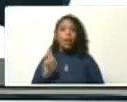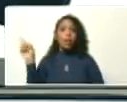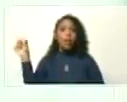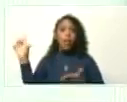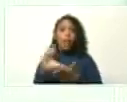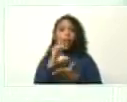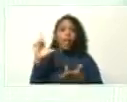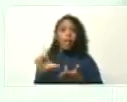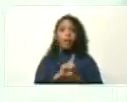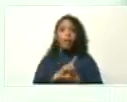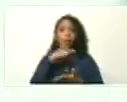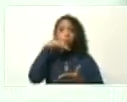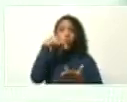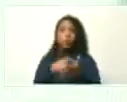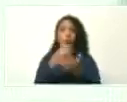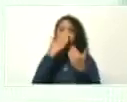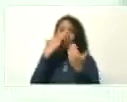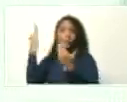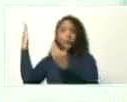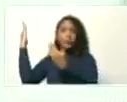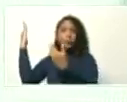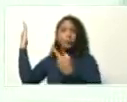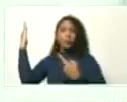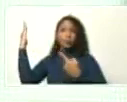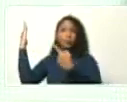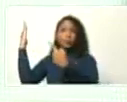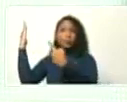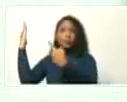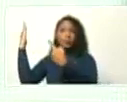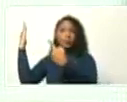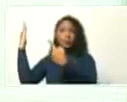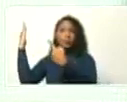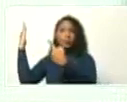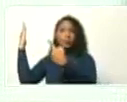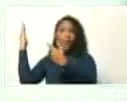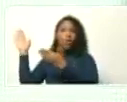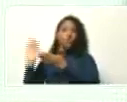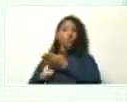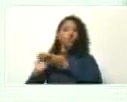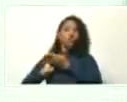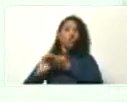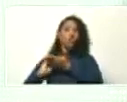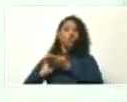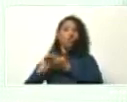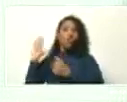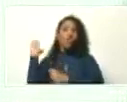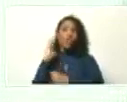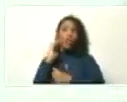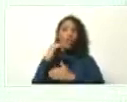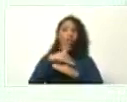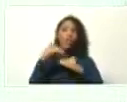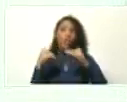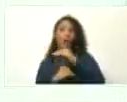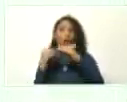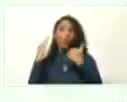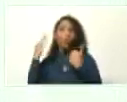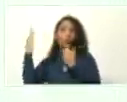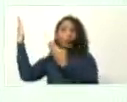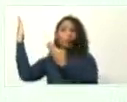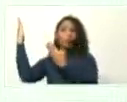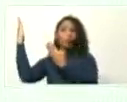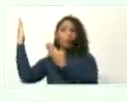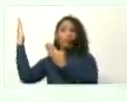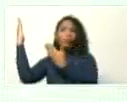llamado Manifiesto de los Pobres, la solución en... Vienen desde abajo. Mira,